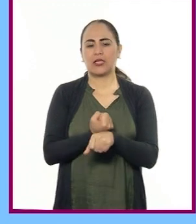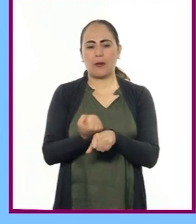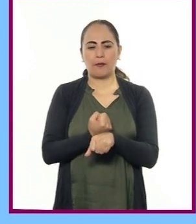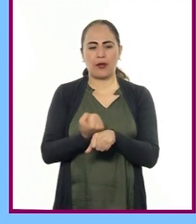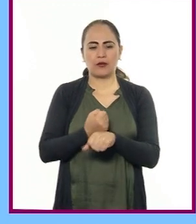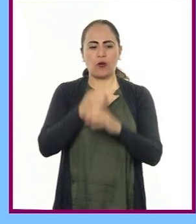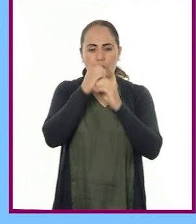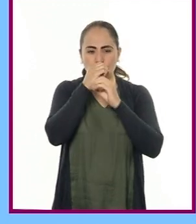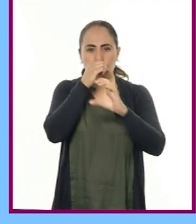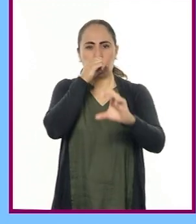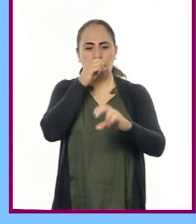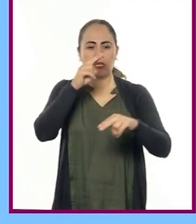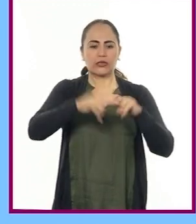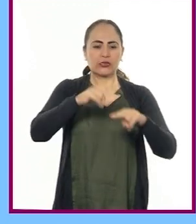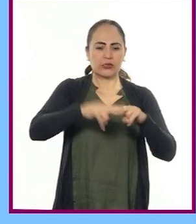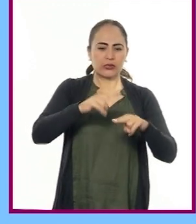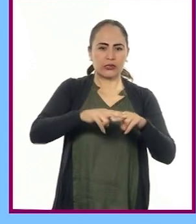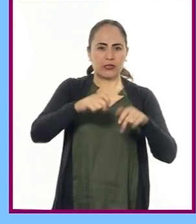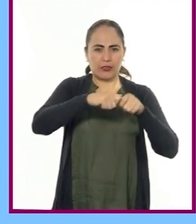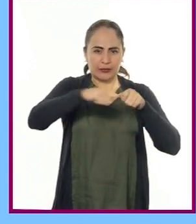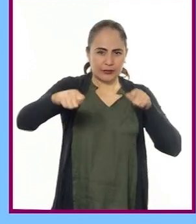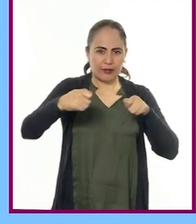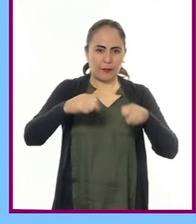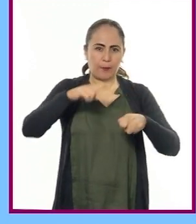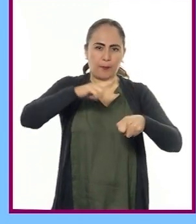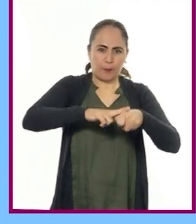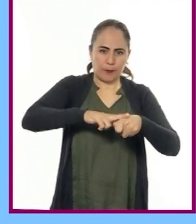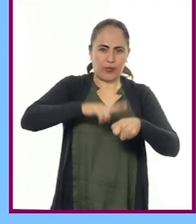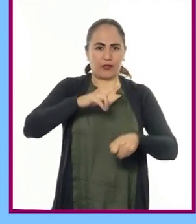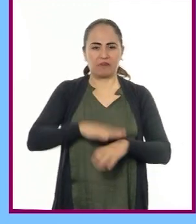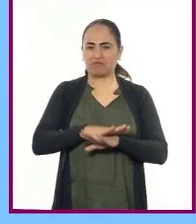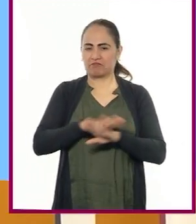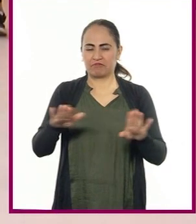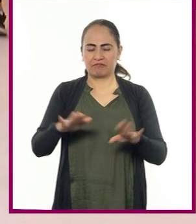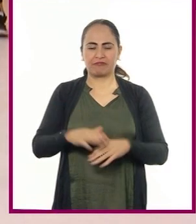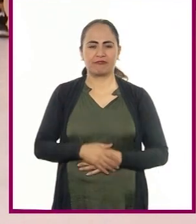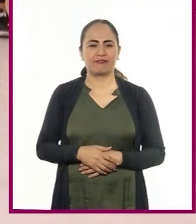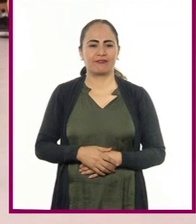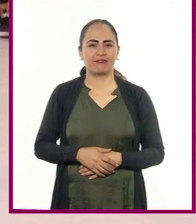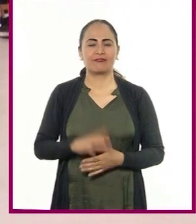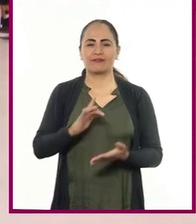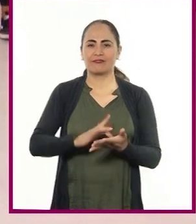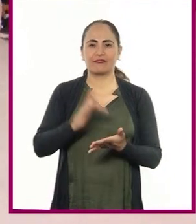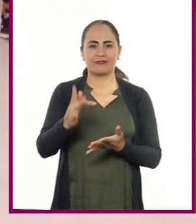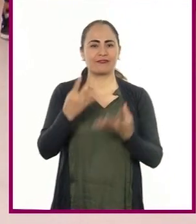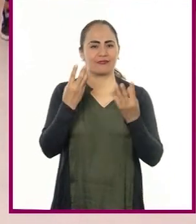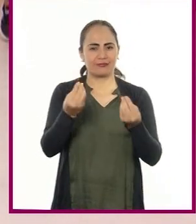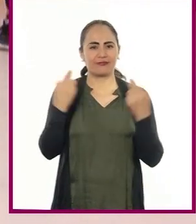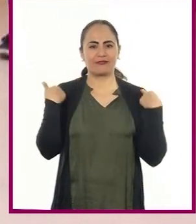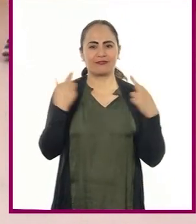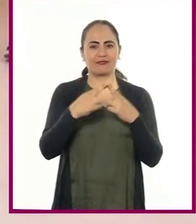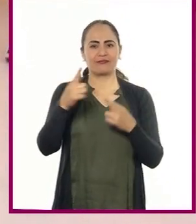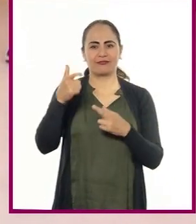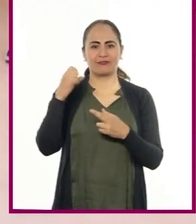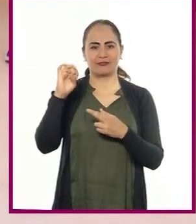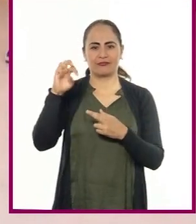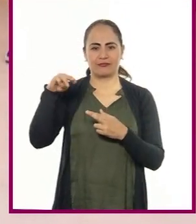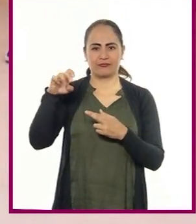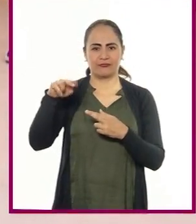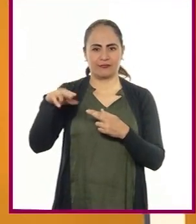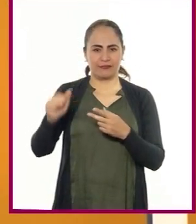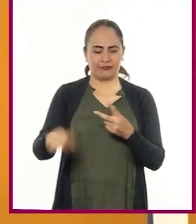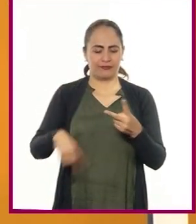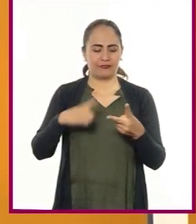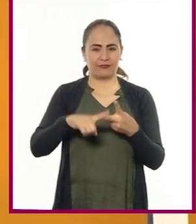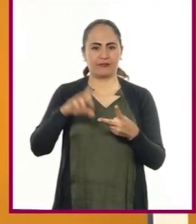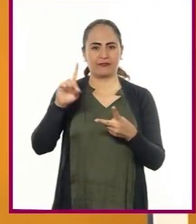una silla, una cinta adhesiva y eso es todo. Muchas gracias a los maestros Jimena Martínez y al profesor David